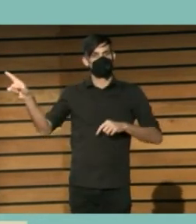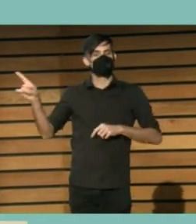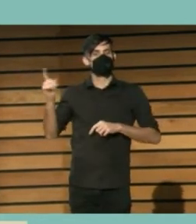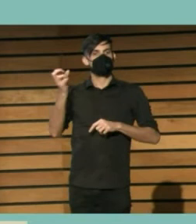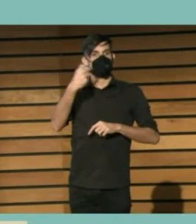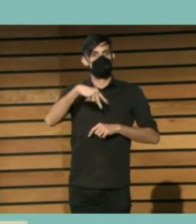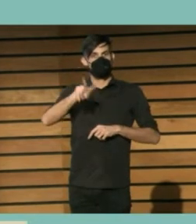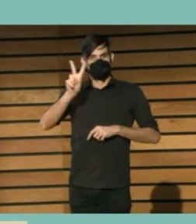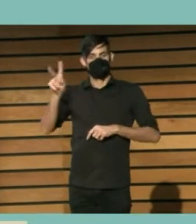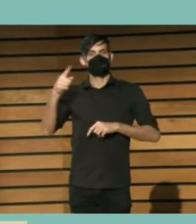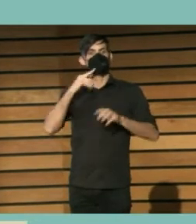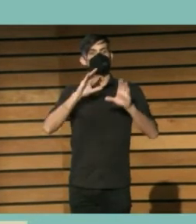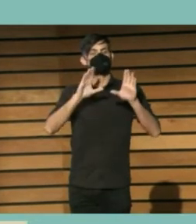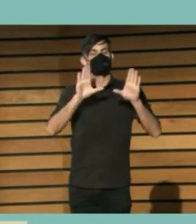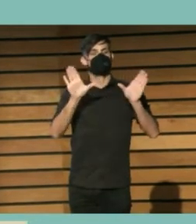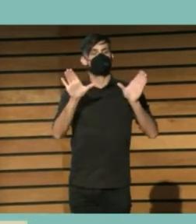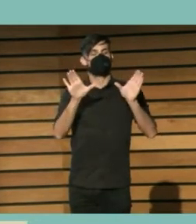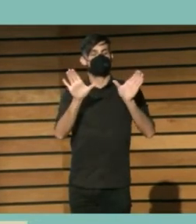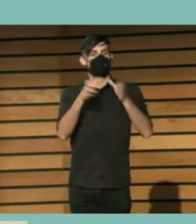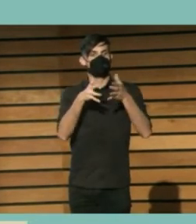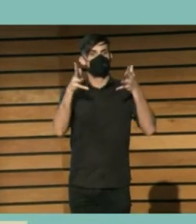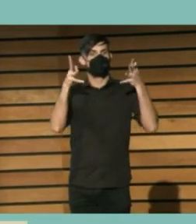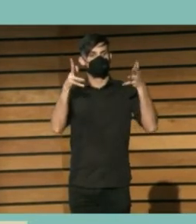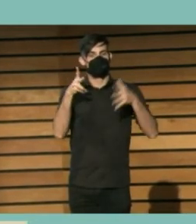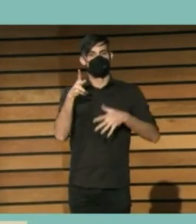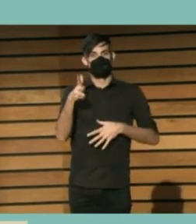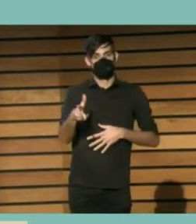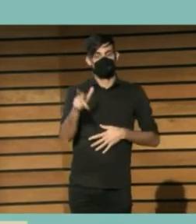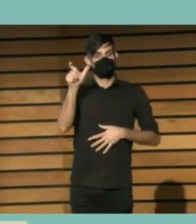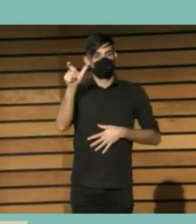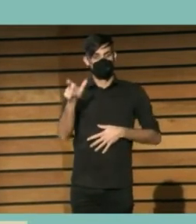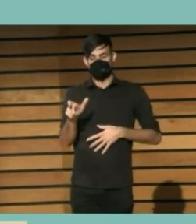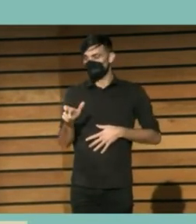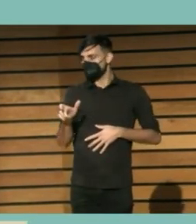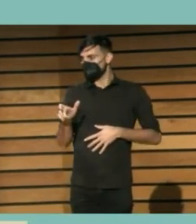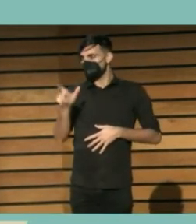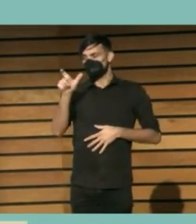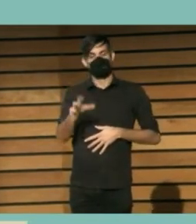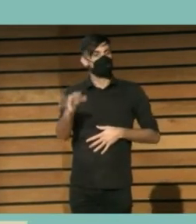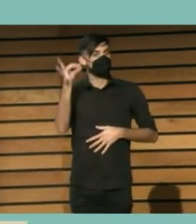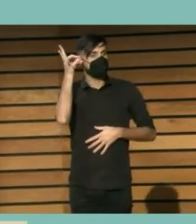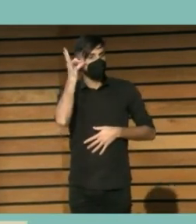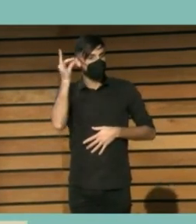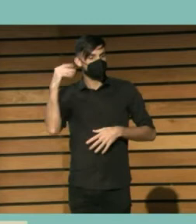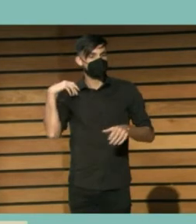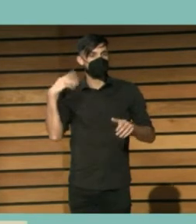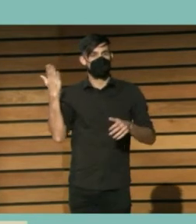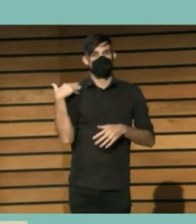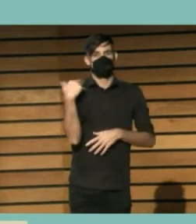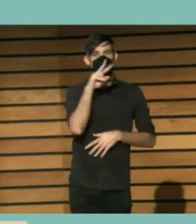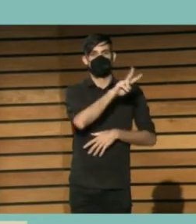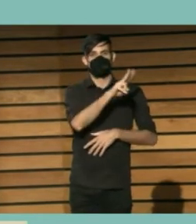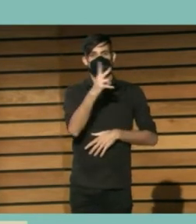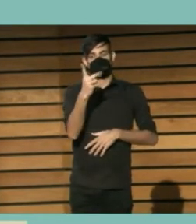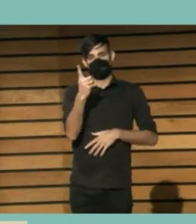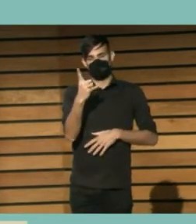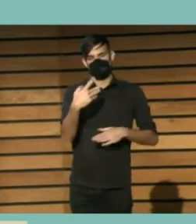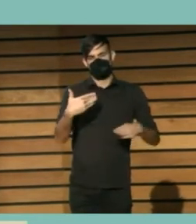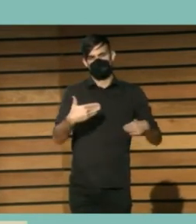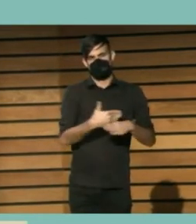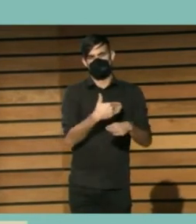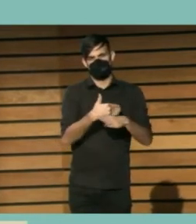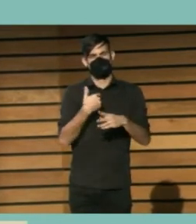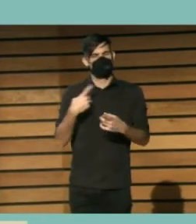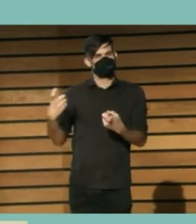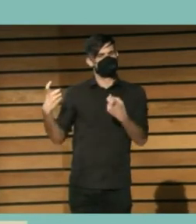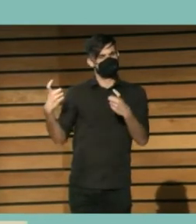en el Consejo de Derechos Humanos, que estuvo actuando como relatora hasta el pasado 21 de octubre, nos ha hecho muchas enseñanzas sobre